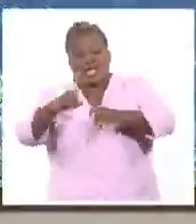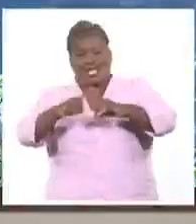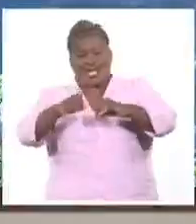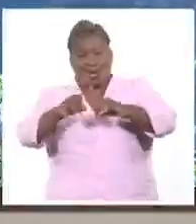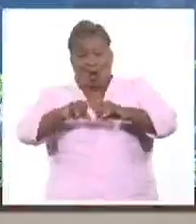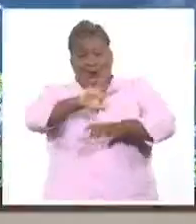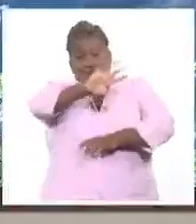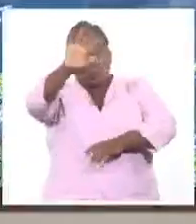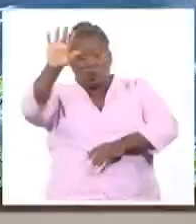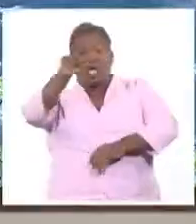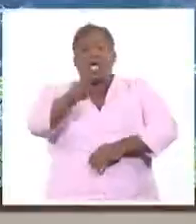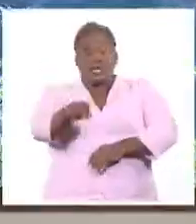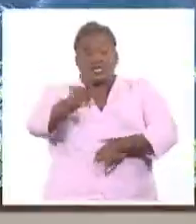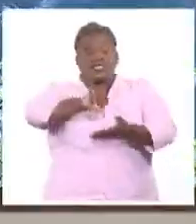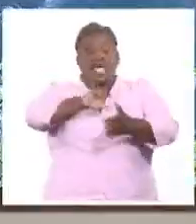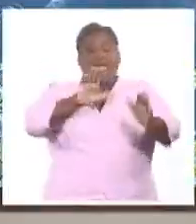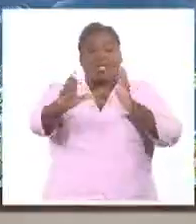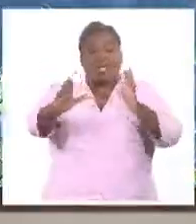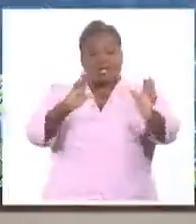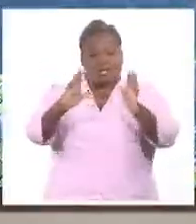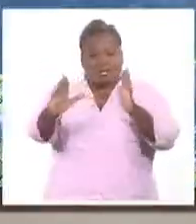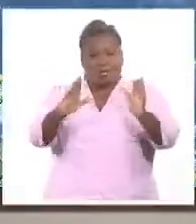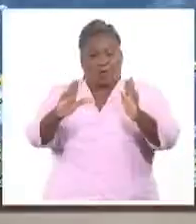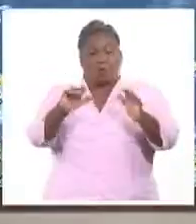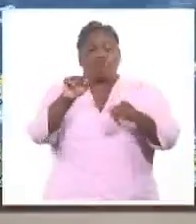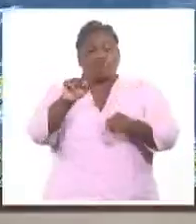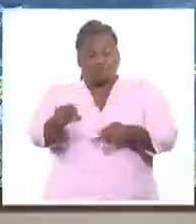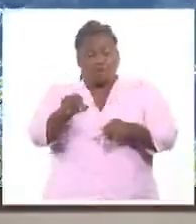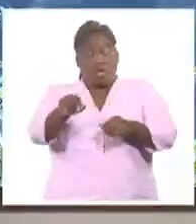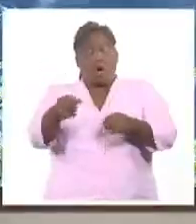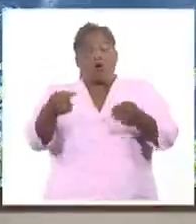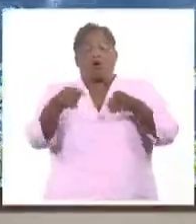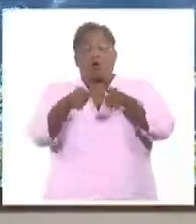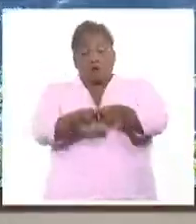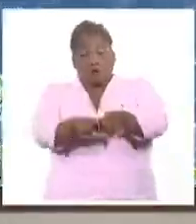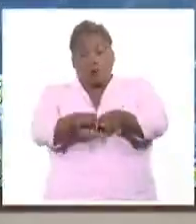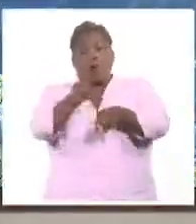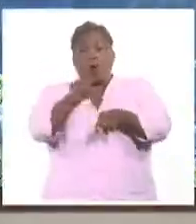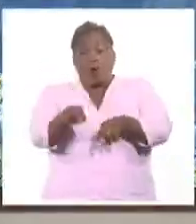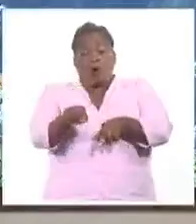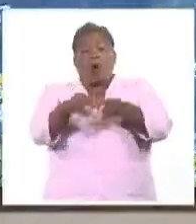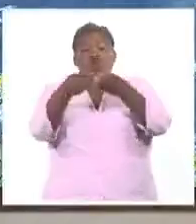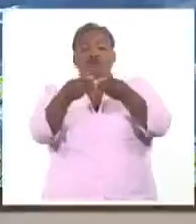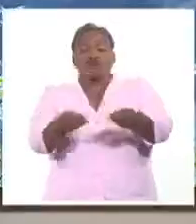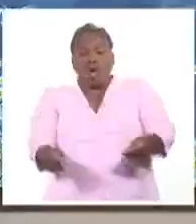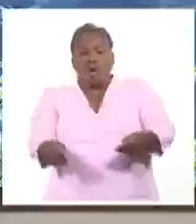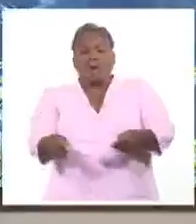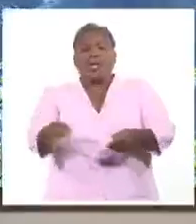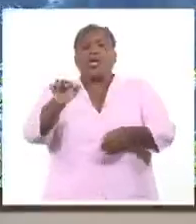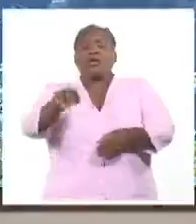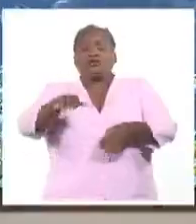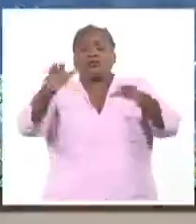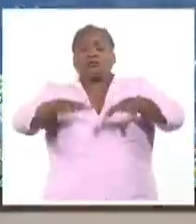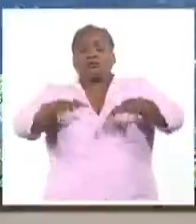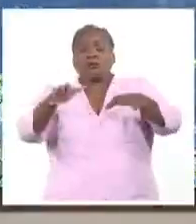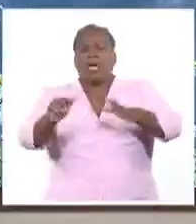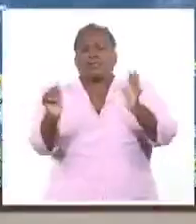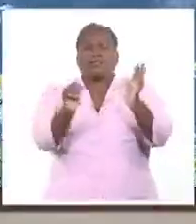localiza sobre la región central del país, interactúa con una débil onda tropical y en combinación con altos valores de humedad en el área durante la